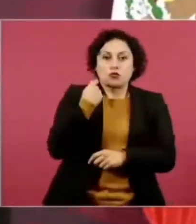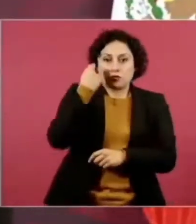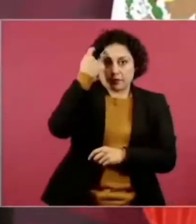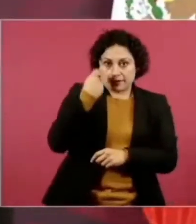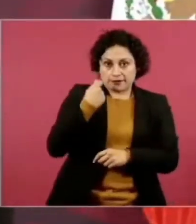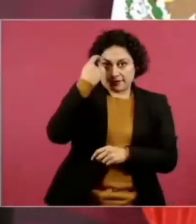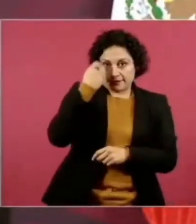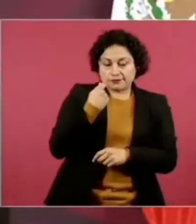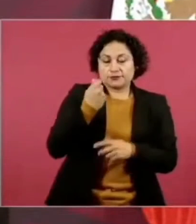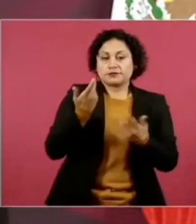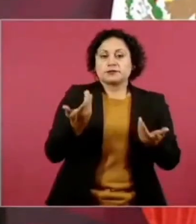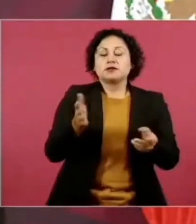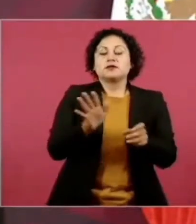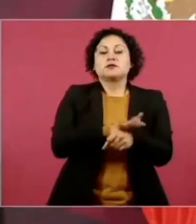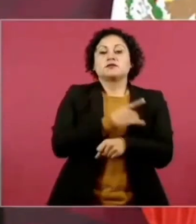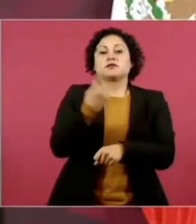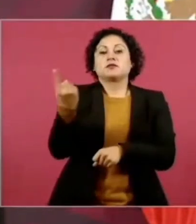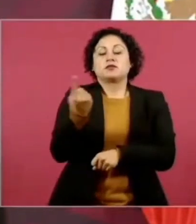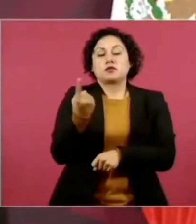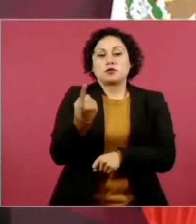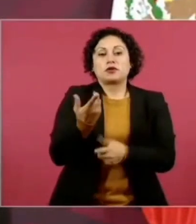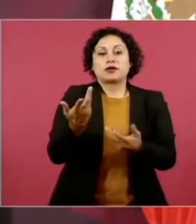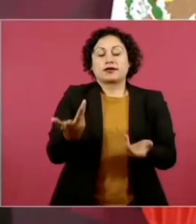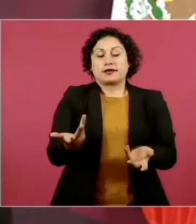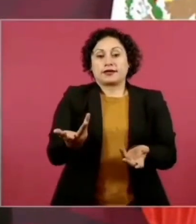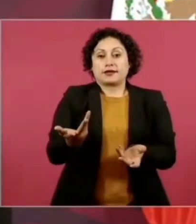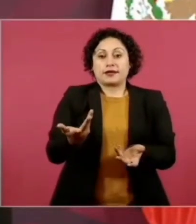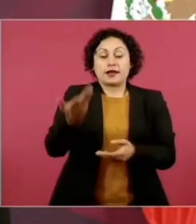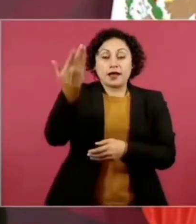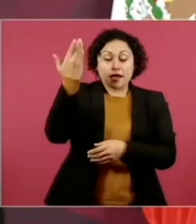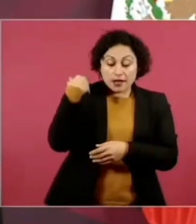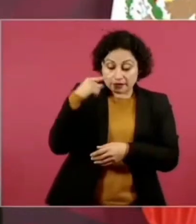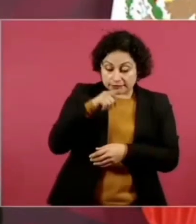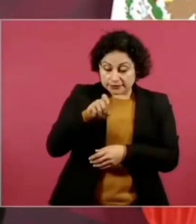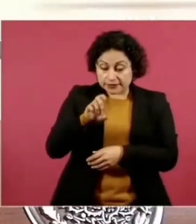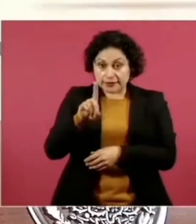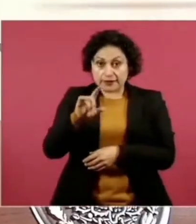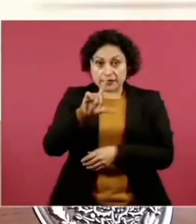porque la reforma de Zedillo entró en vigor,